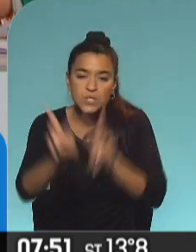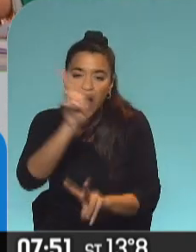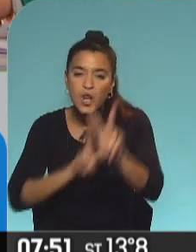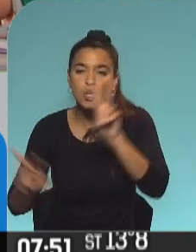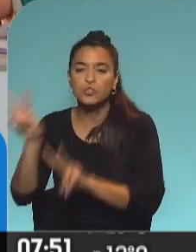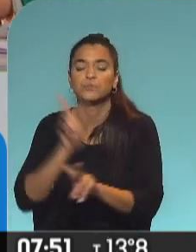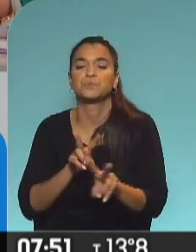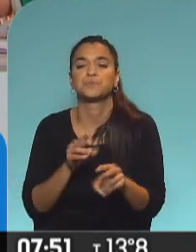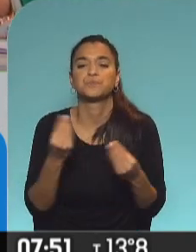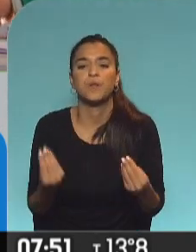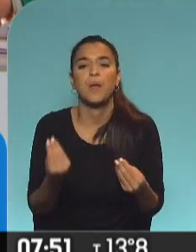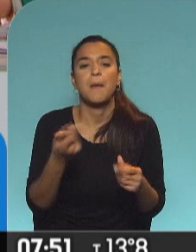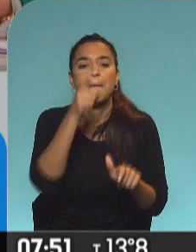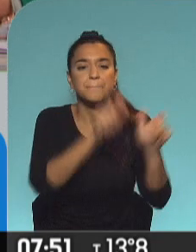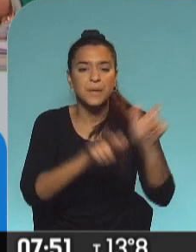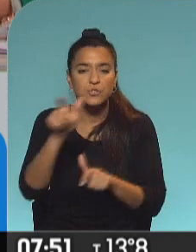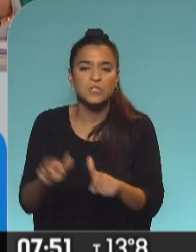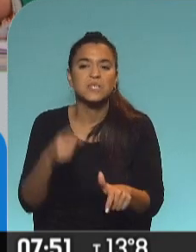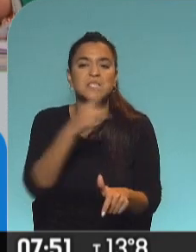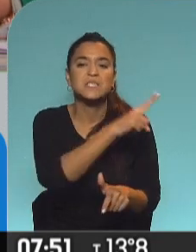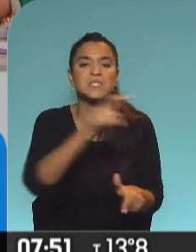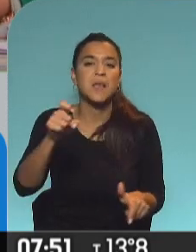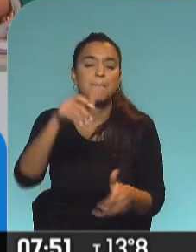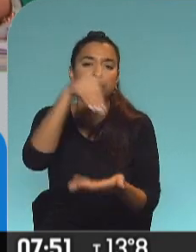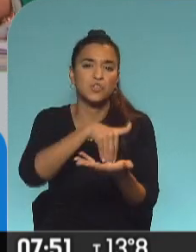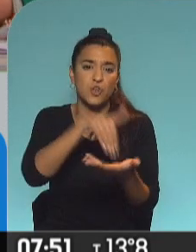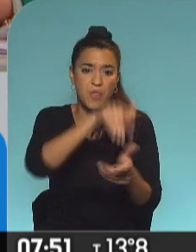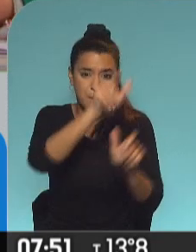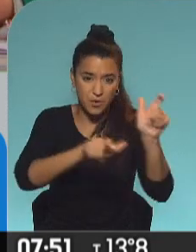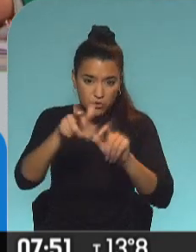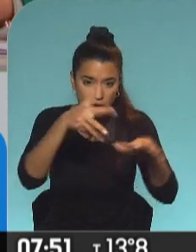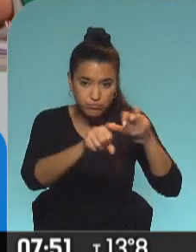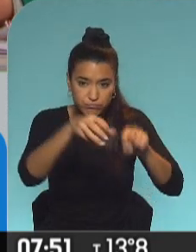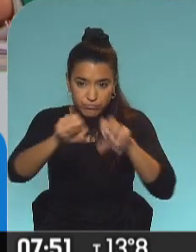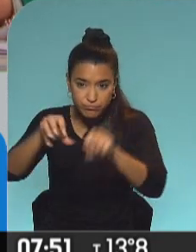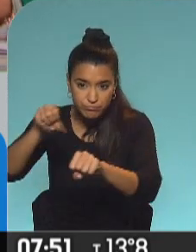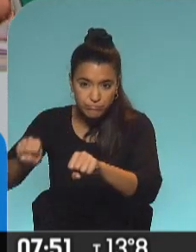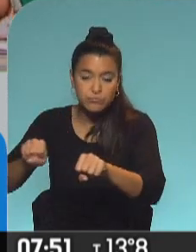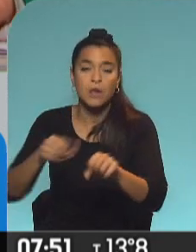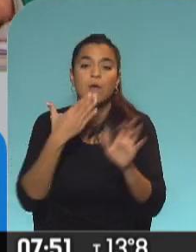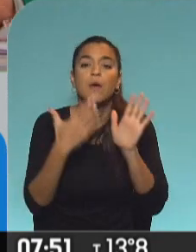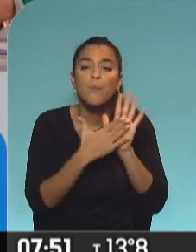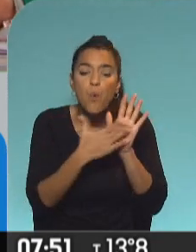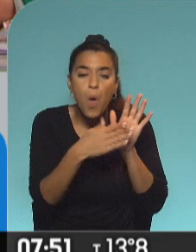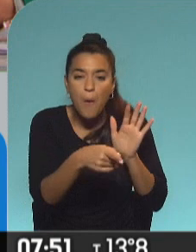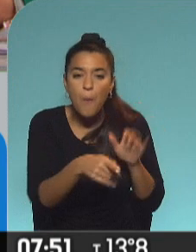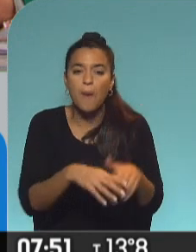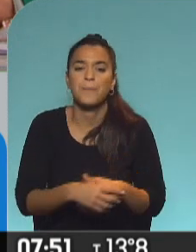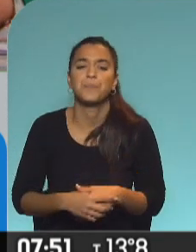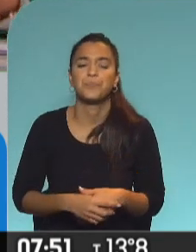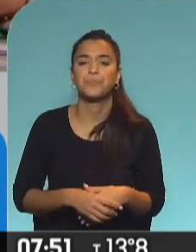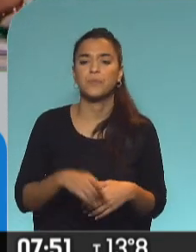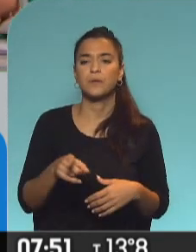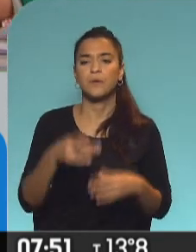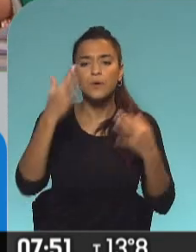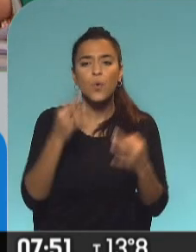de usuarios. Hubo 100 millones de usuarios que fueron, digamos, buscados y testeados, correcto, que